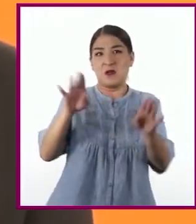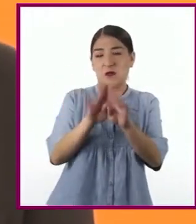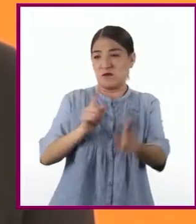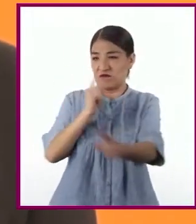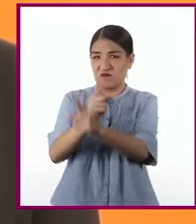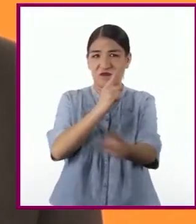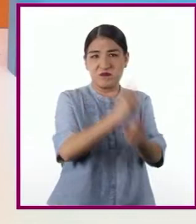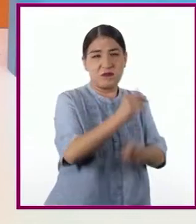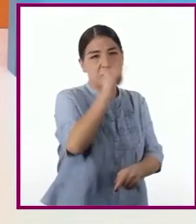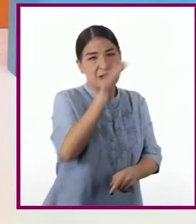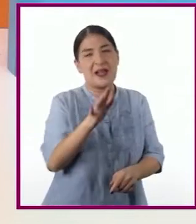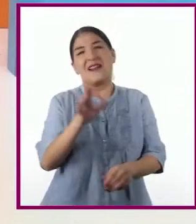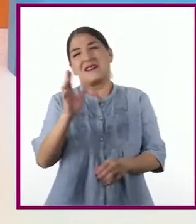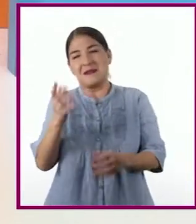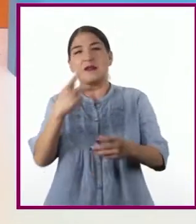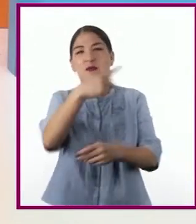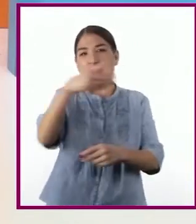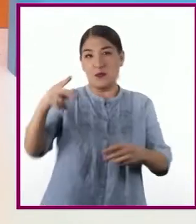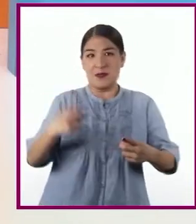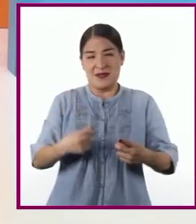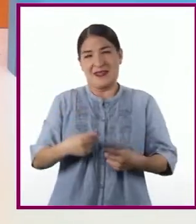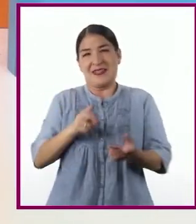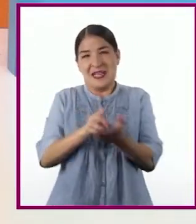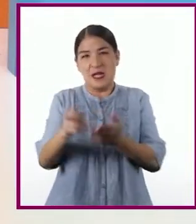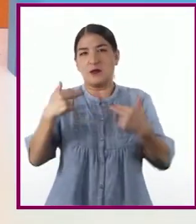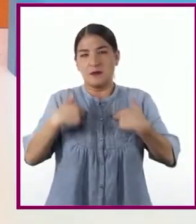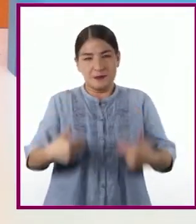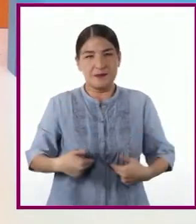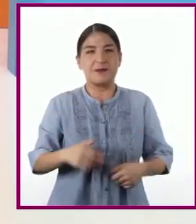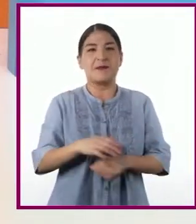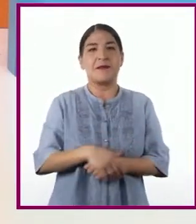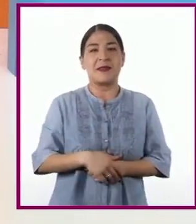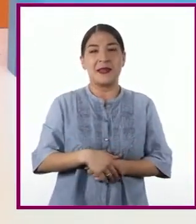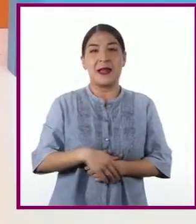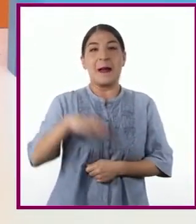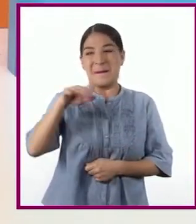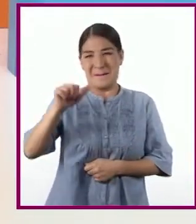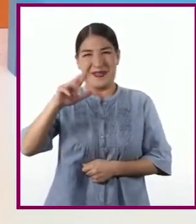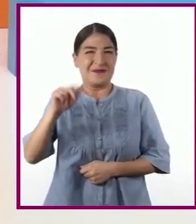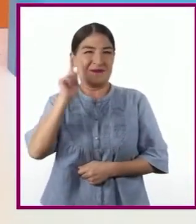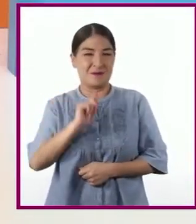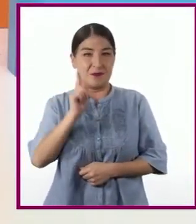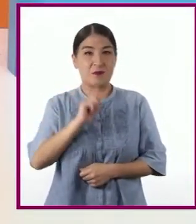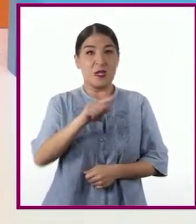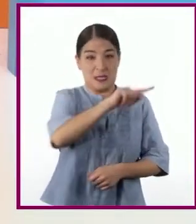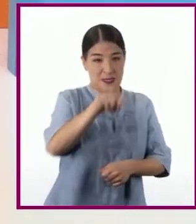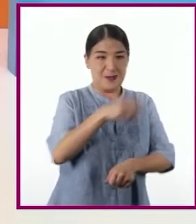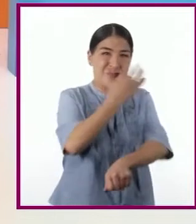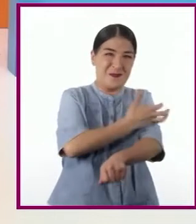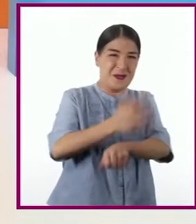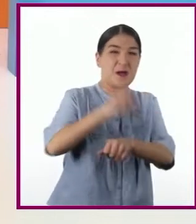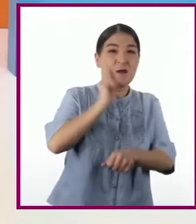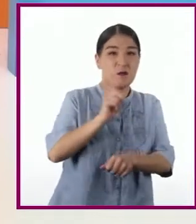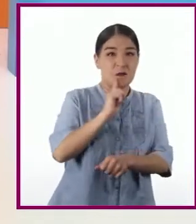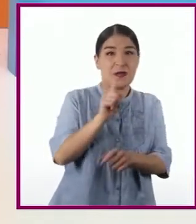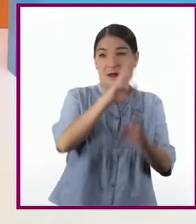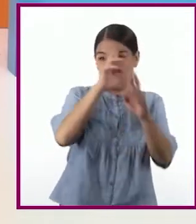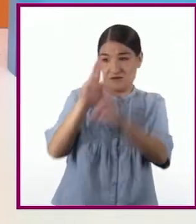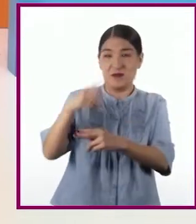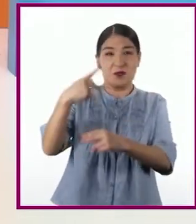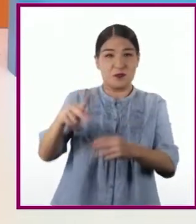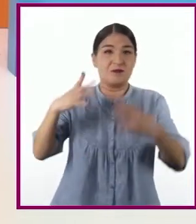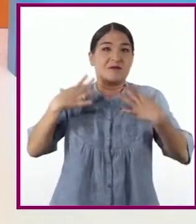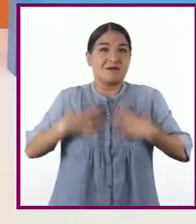sus derechos. En el caso de Mara, sus compañeras respetaron su derecho a portar la vestimenta que